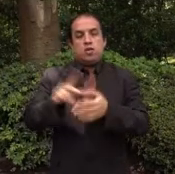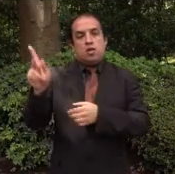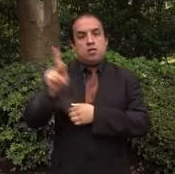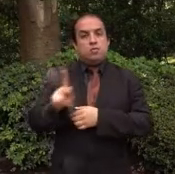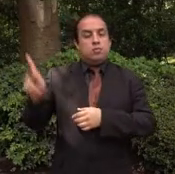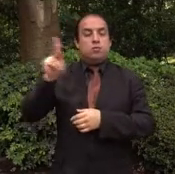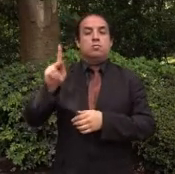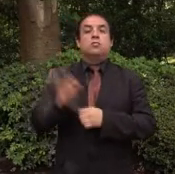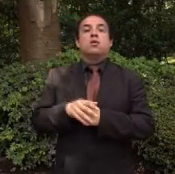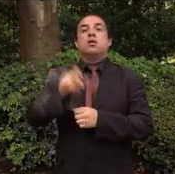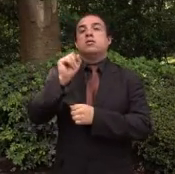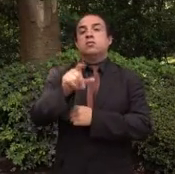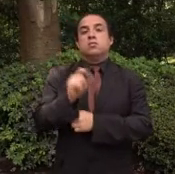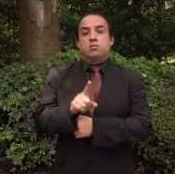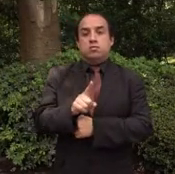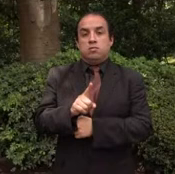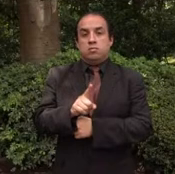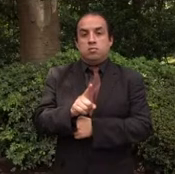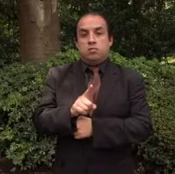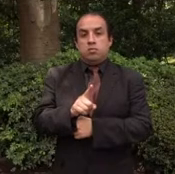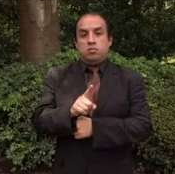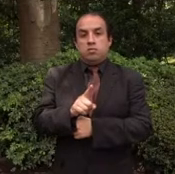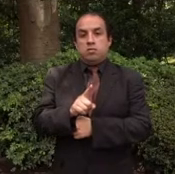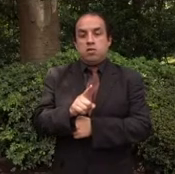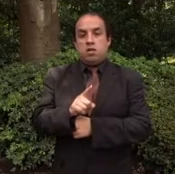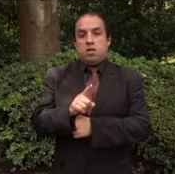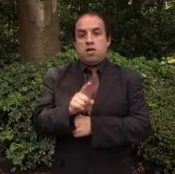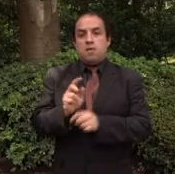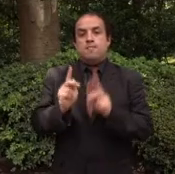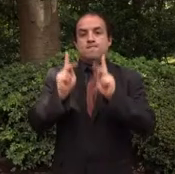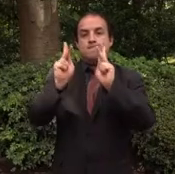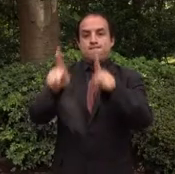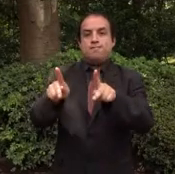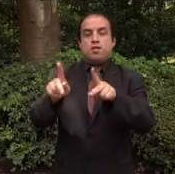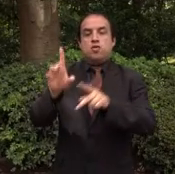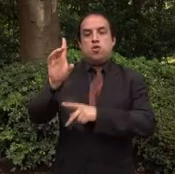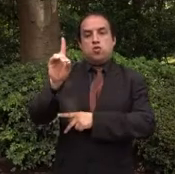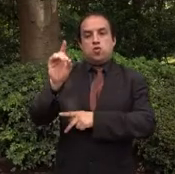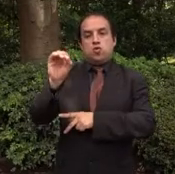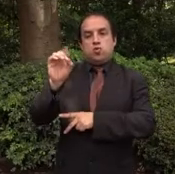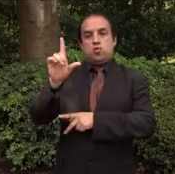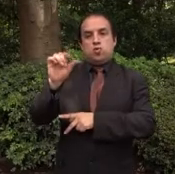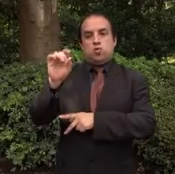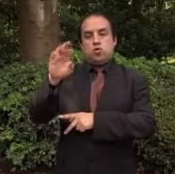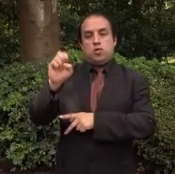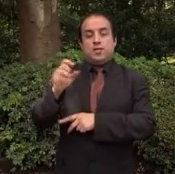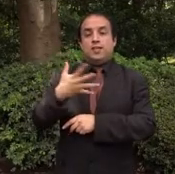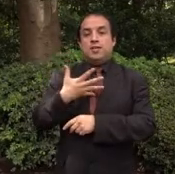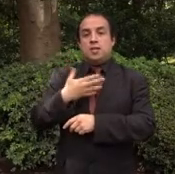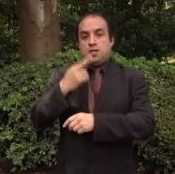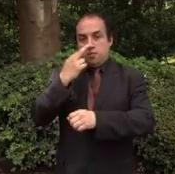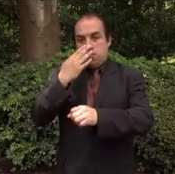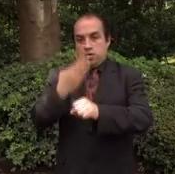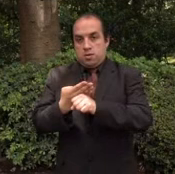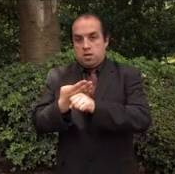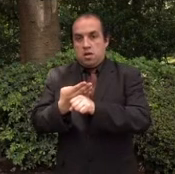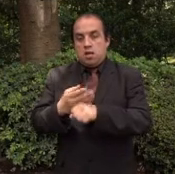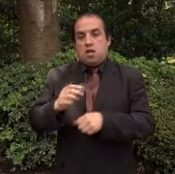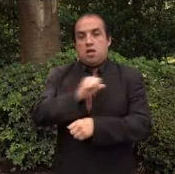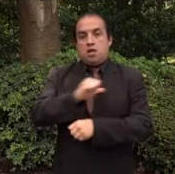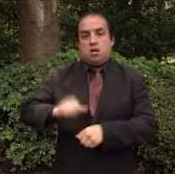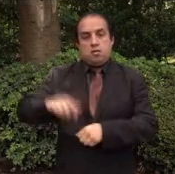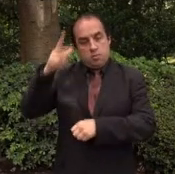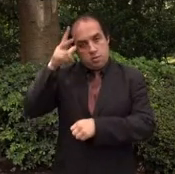sino también el Panteón de Dolores está a cargo de la Alcaldía Miguel Hidalgo y ha sido muy importante su